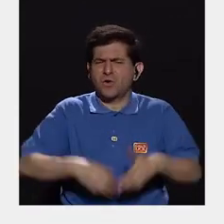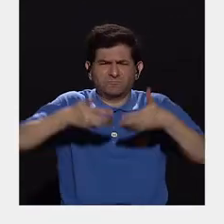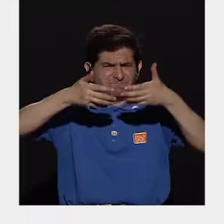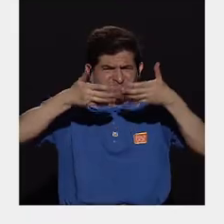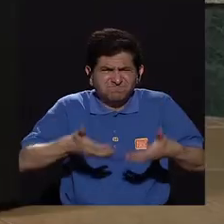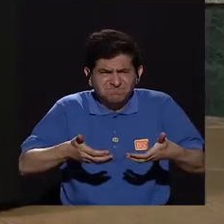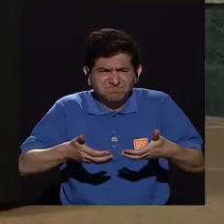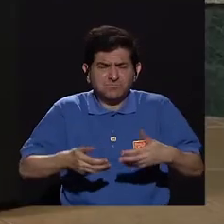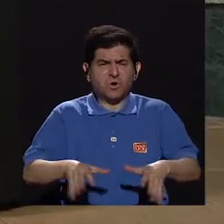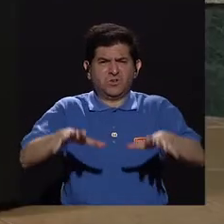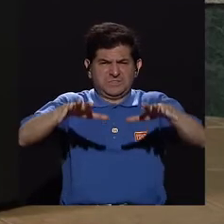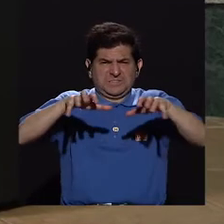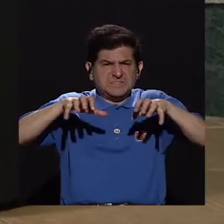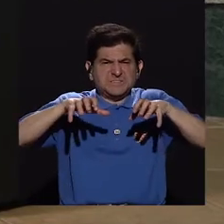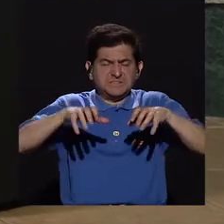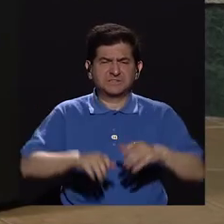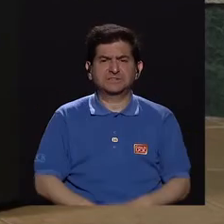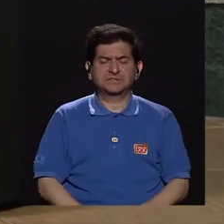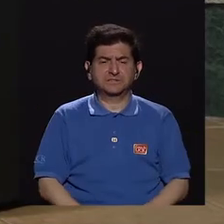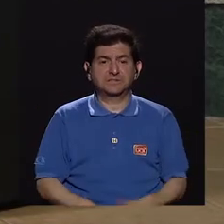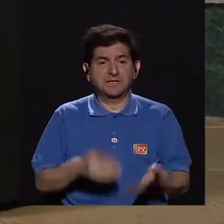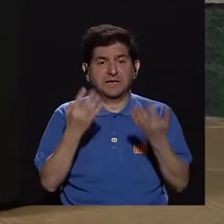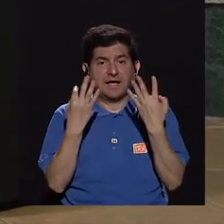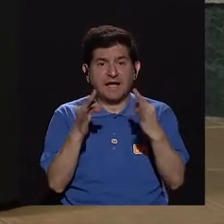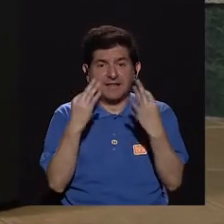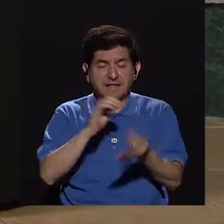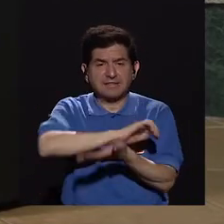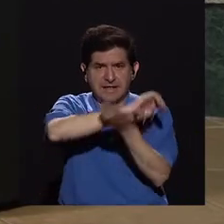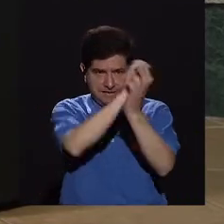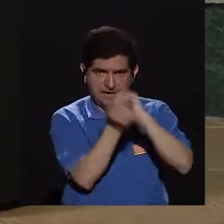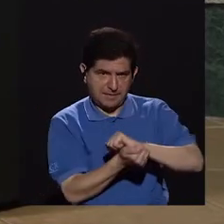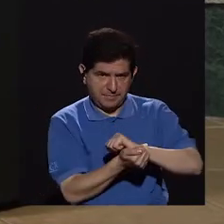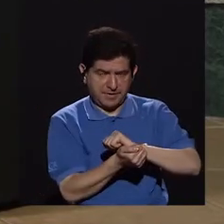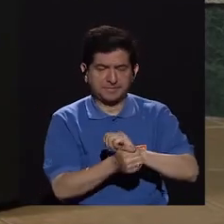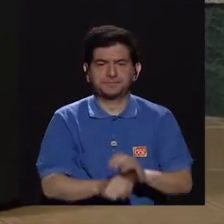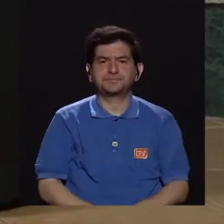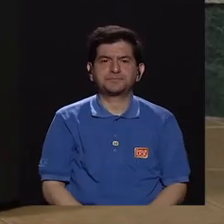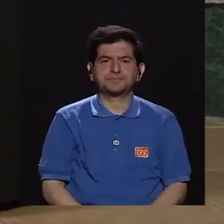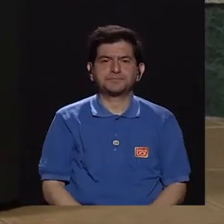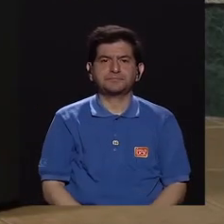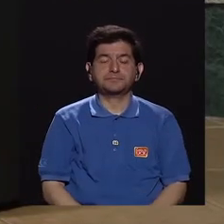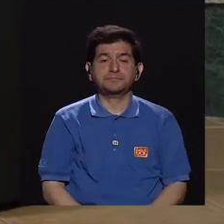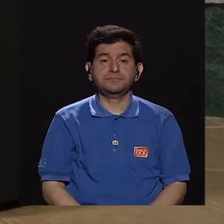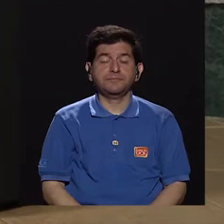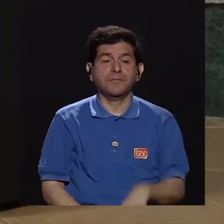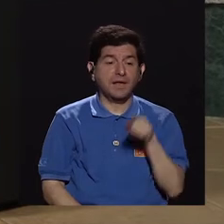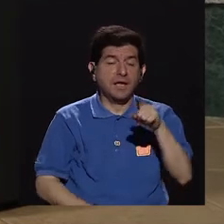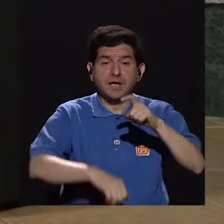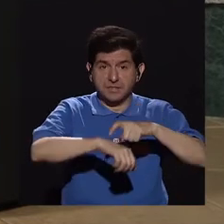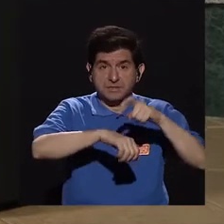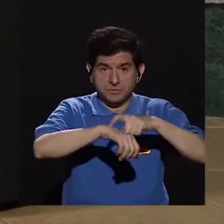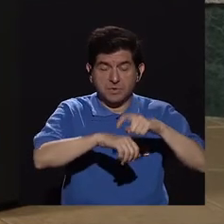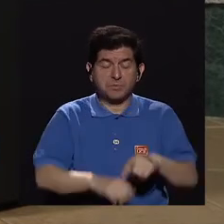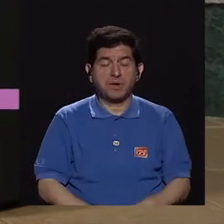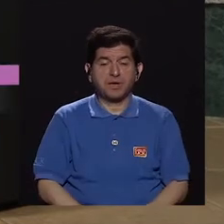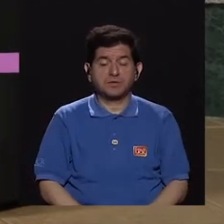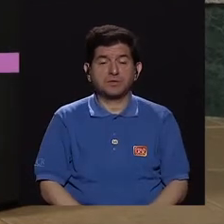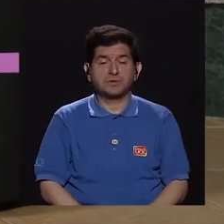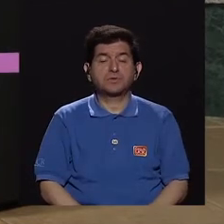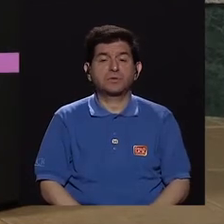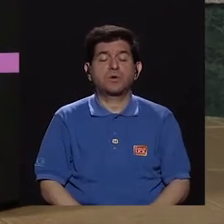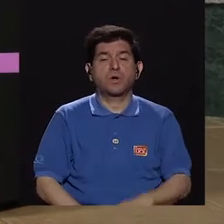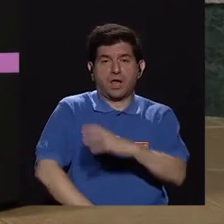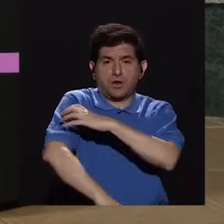demasiada carga o demasiada tensión hacia modificar esas curvas. Entonces, se logra, por lo menos en los